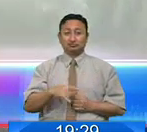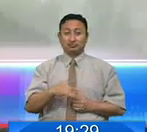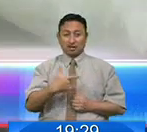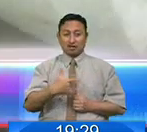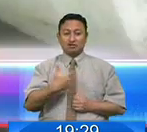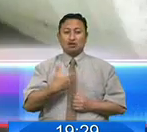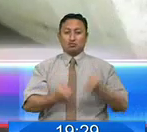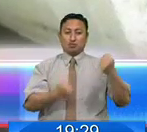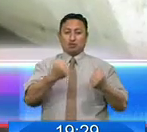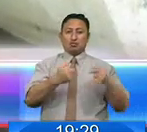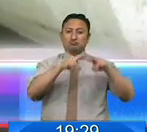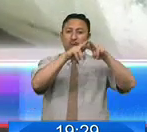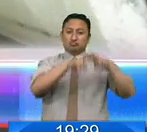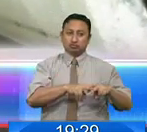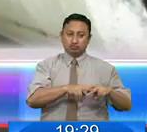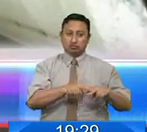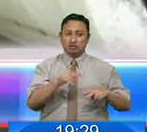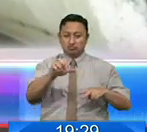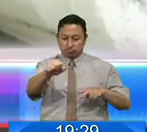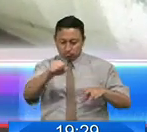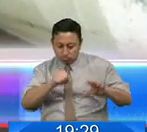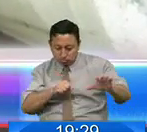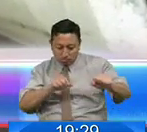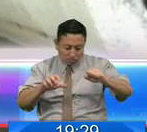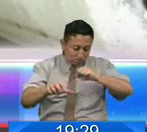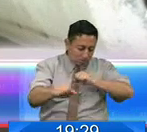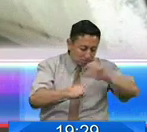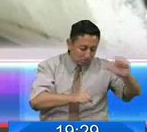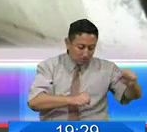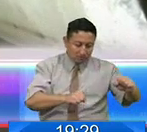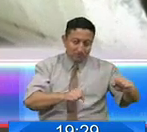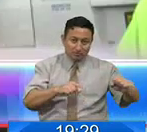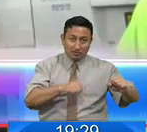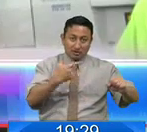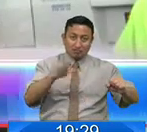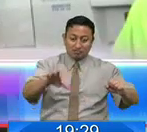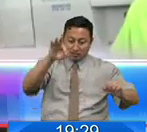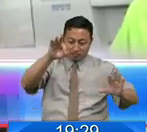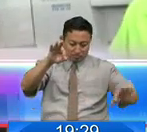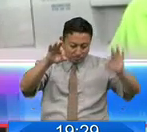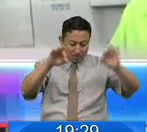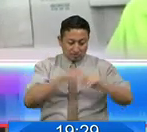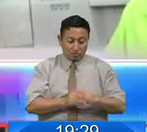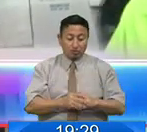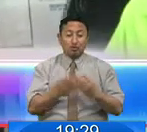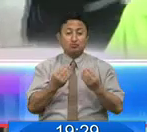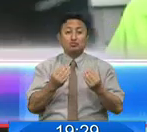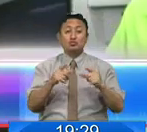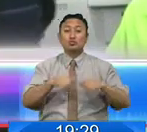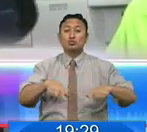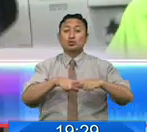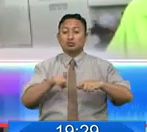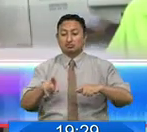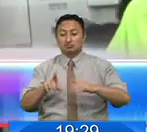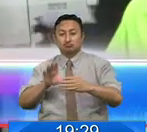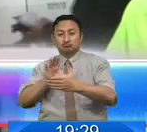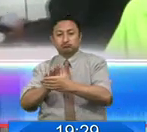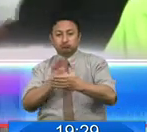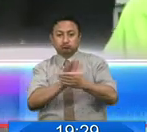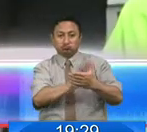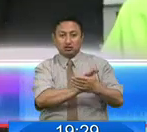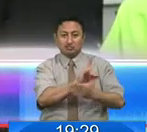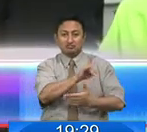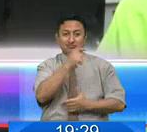procede a realizar un registro minucioso de este vehículo encontrando una serie de caletas en el mismo en el cual se